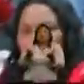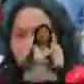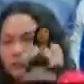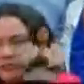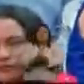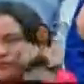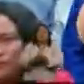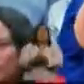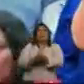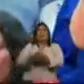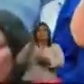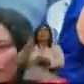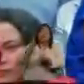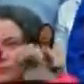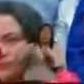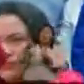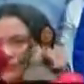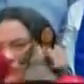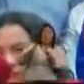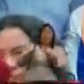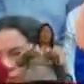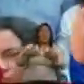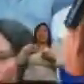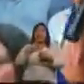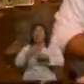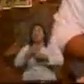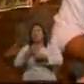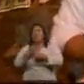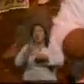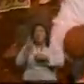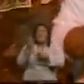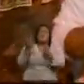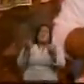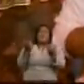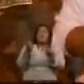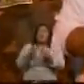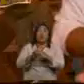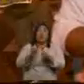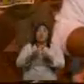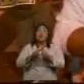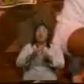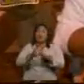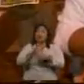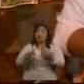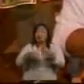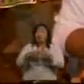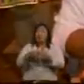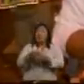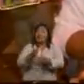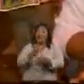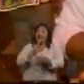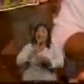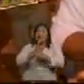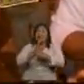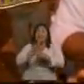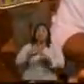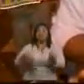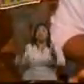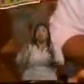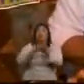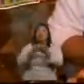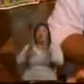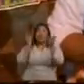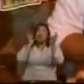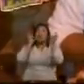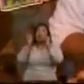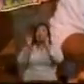solo cobardes, sino politiqueros frustrados. Y tras su breve intervención y después de escuchar nuevamente gritos de